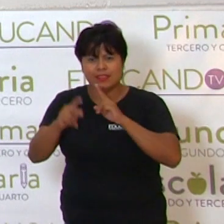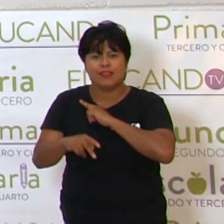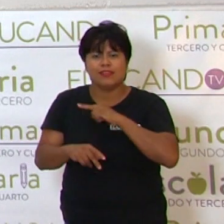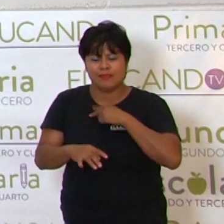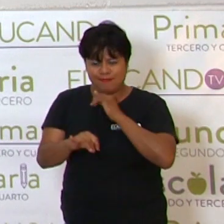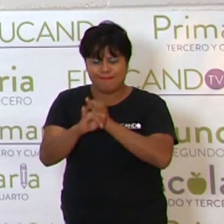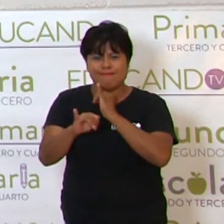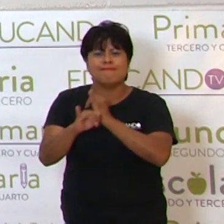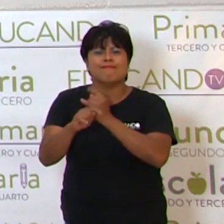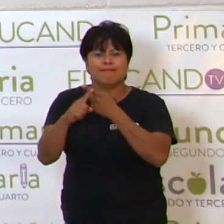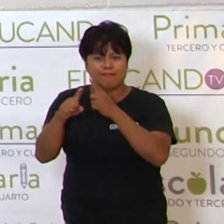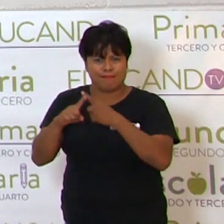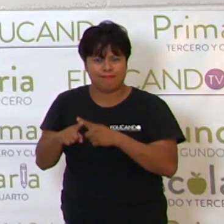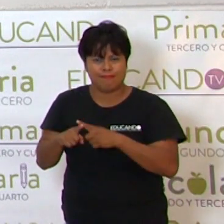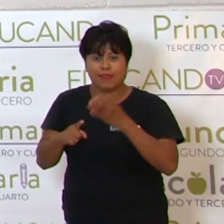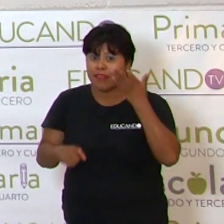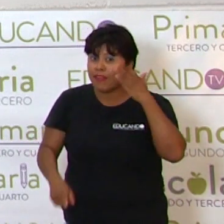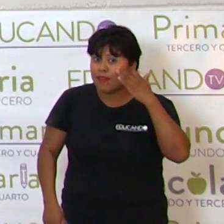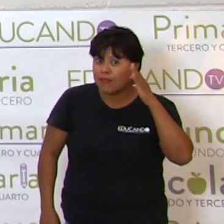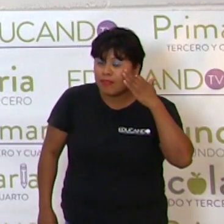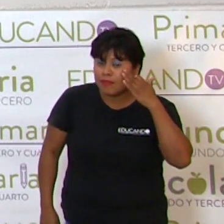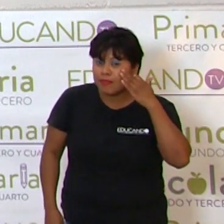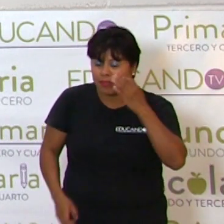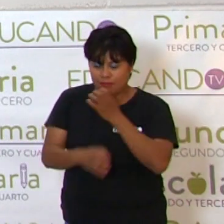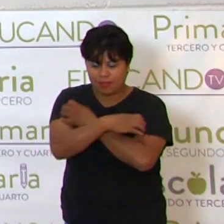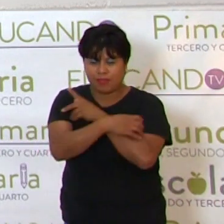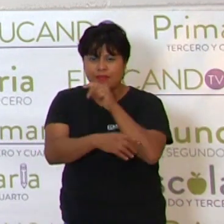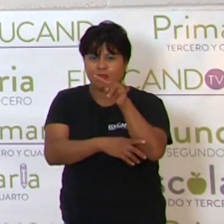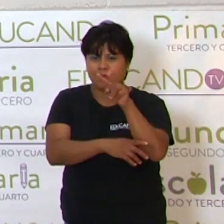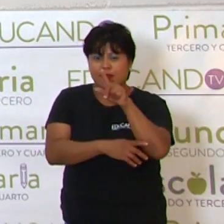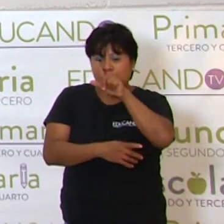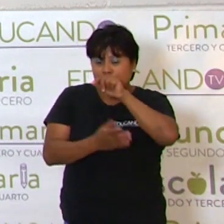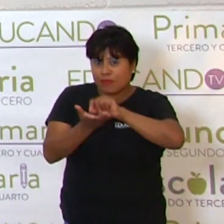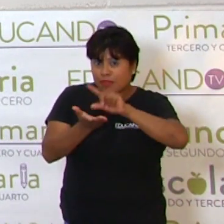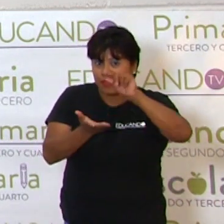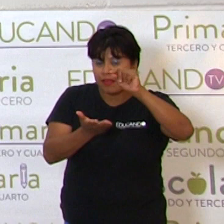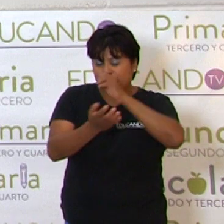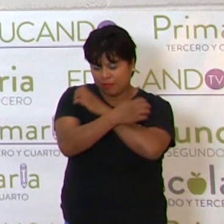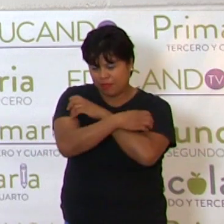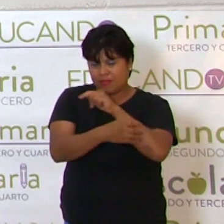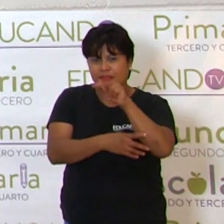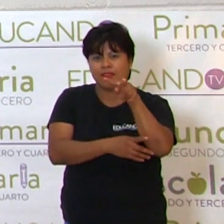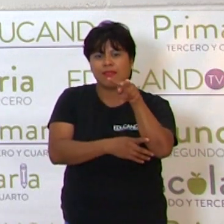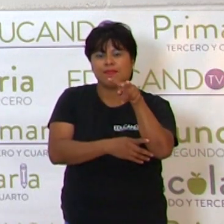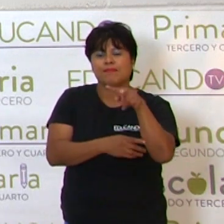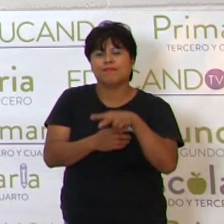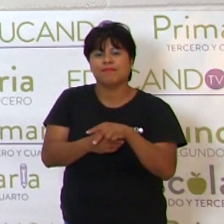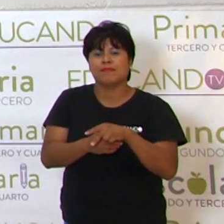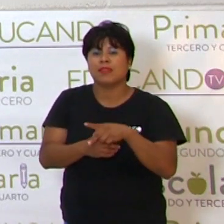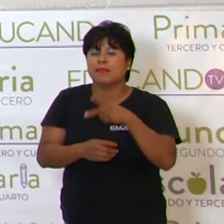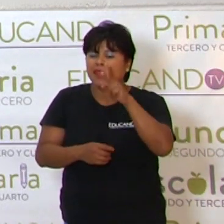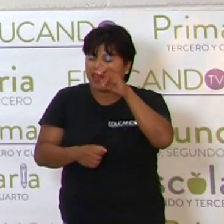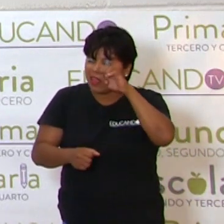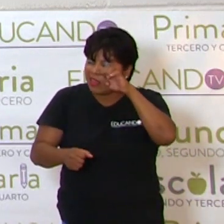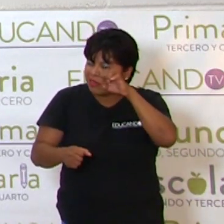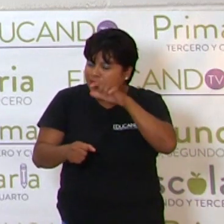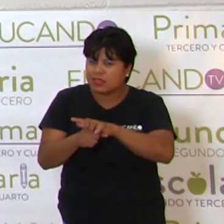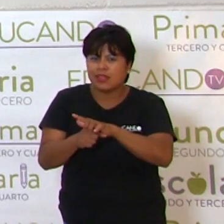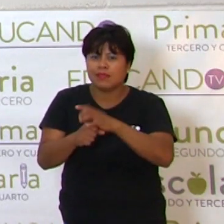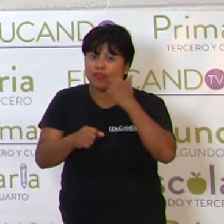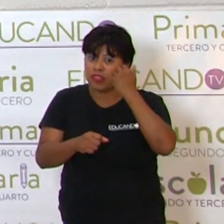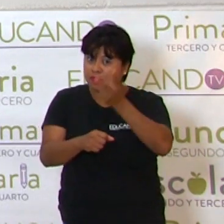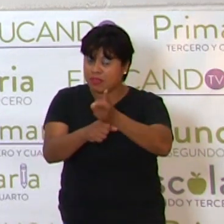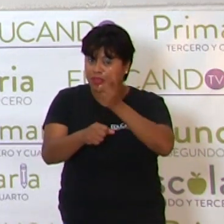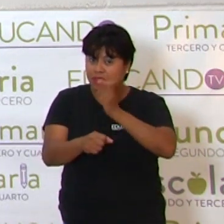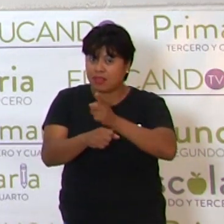redes sociales. En Facebook, Educando TV. En Twitter, Educando TV. Pero en especial, quiero